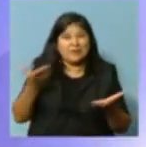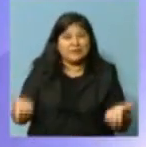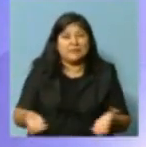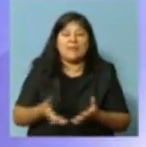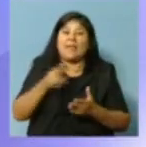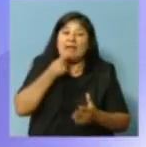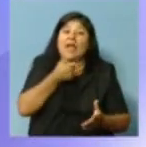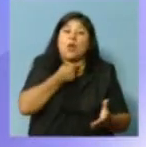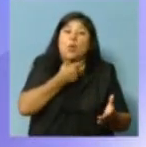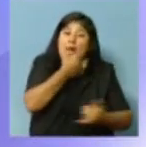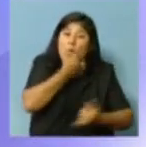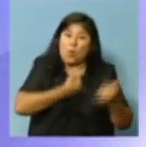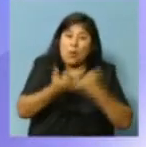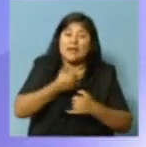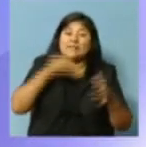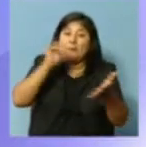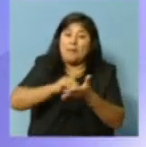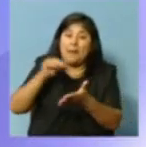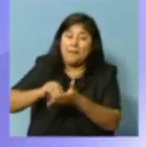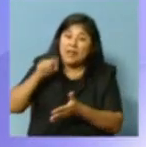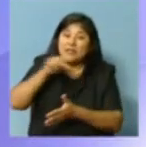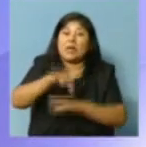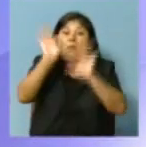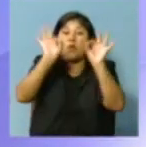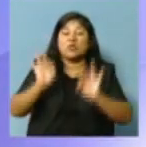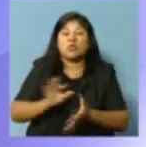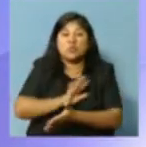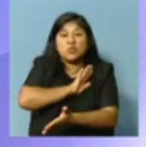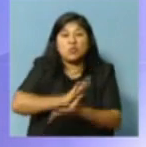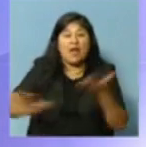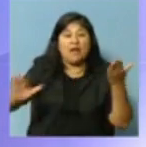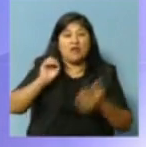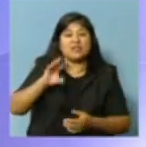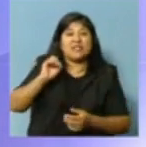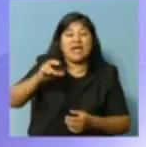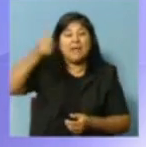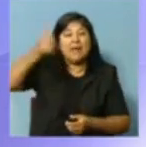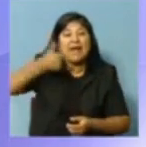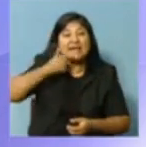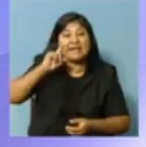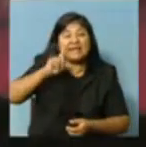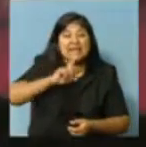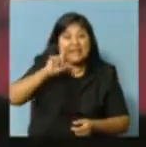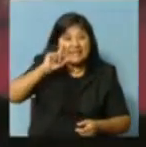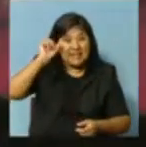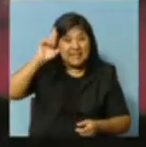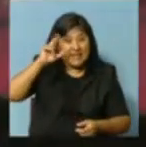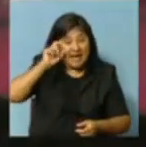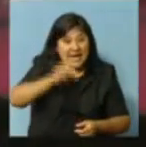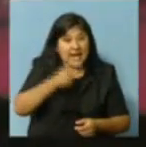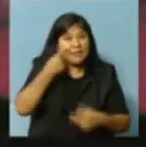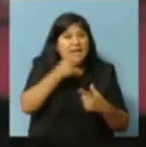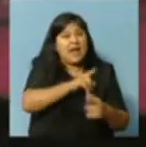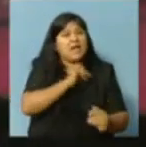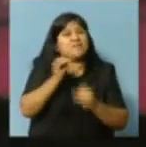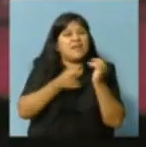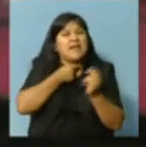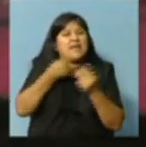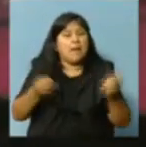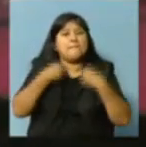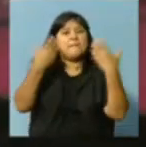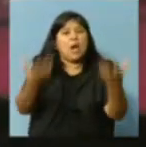sobre este programa asistir que busca principalmente mejorar no lo que es la asistencia